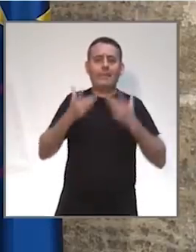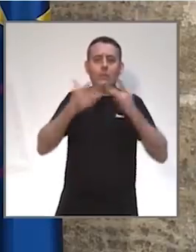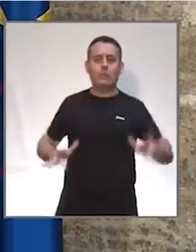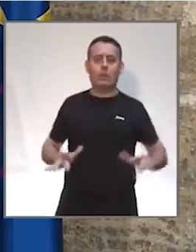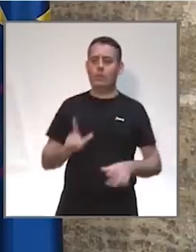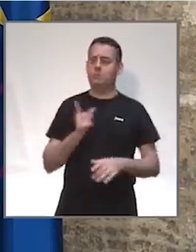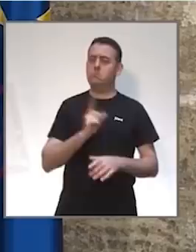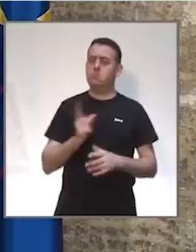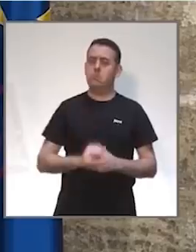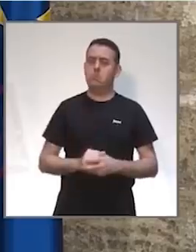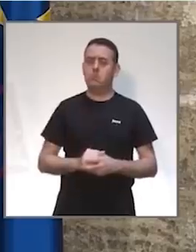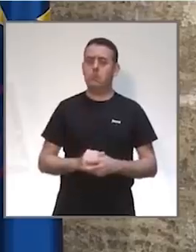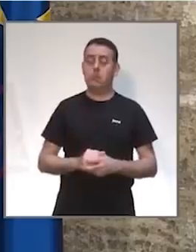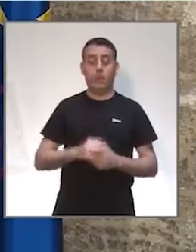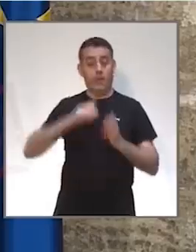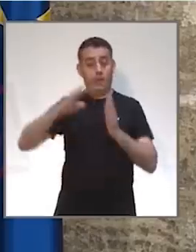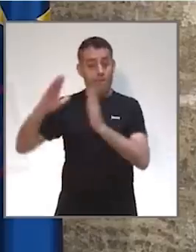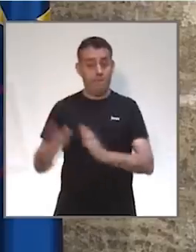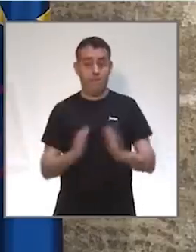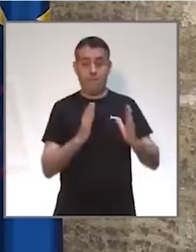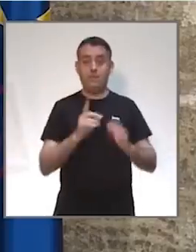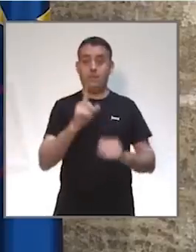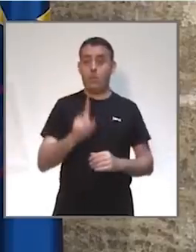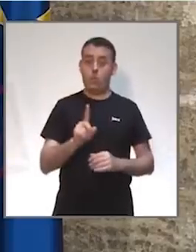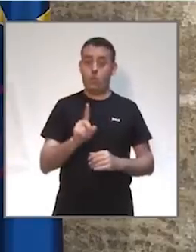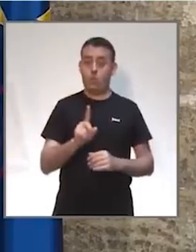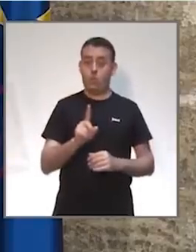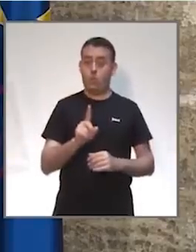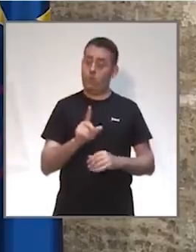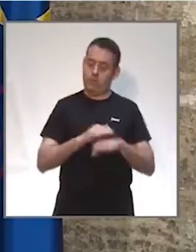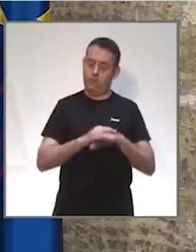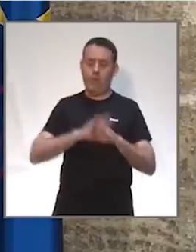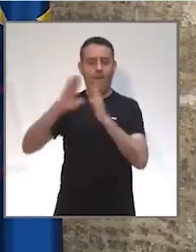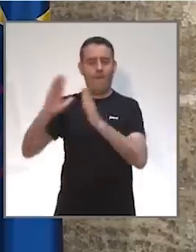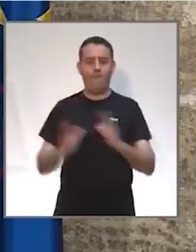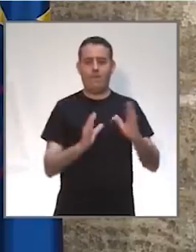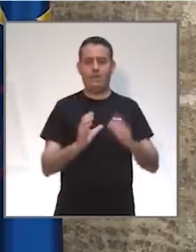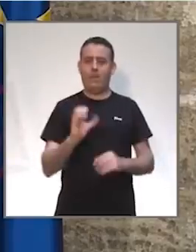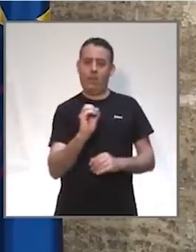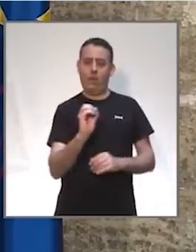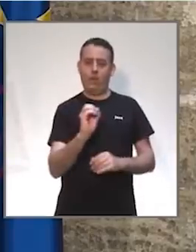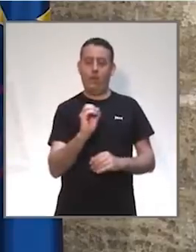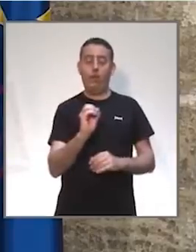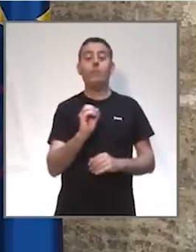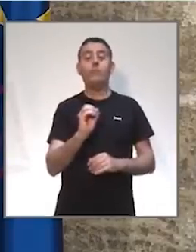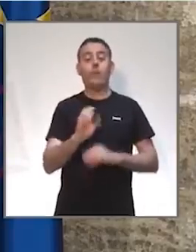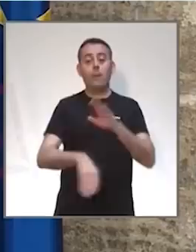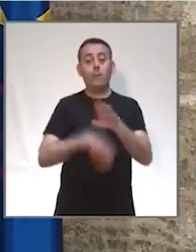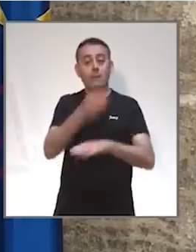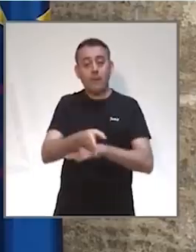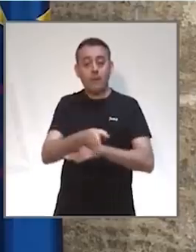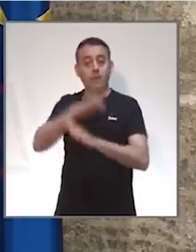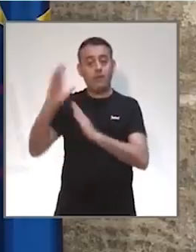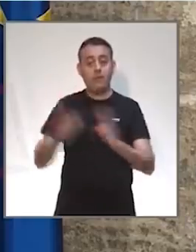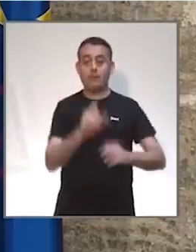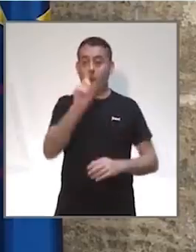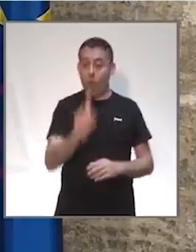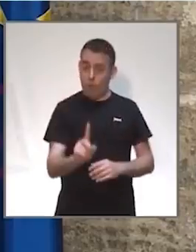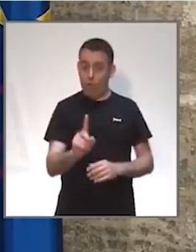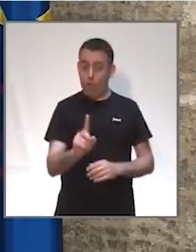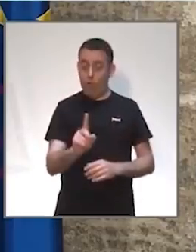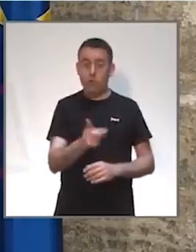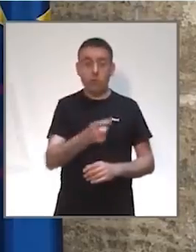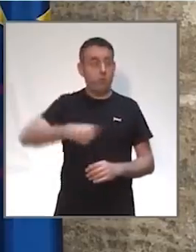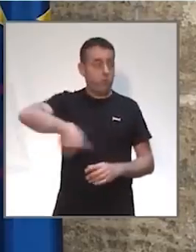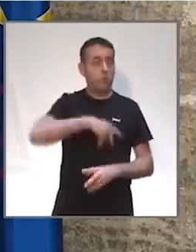para esa liquidez poder atender pues a los 311.000 valencianos en ERTE y que, bueno, hay casi